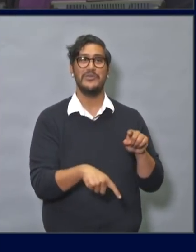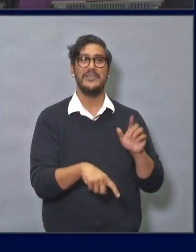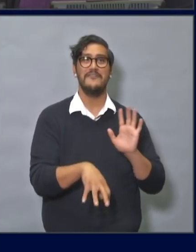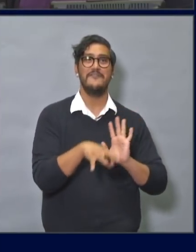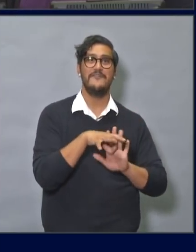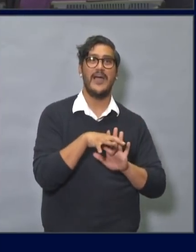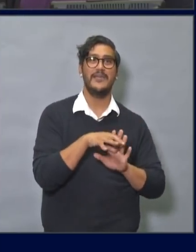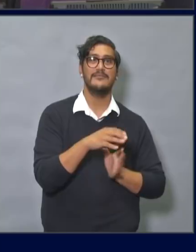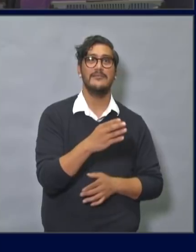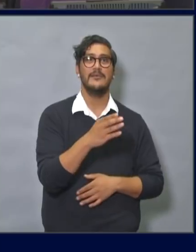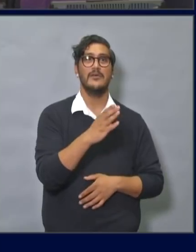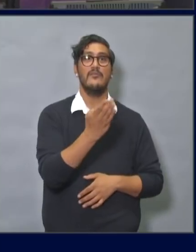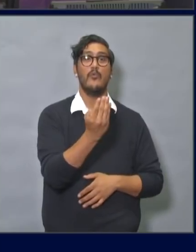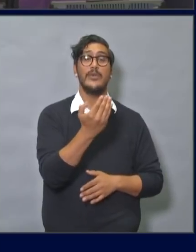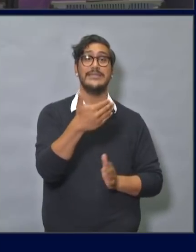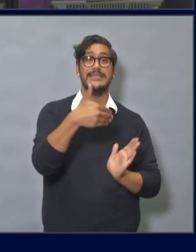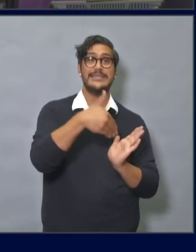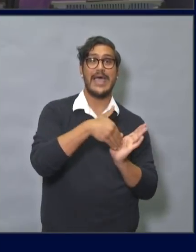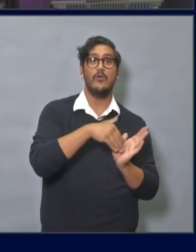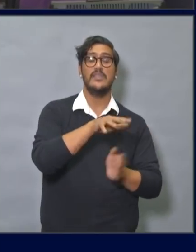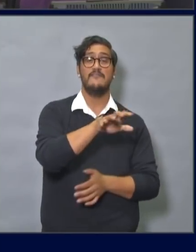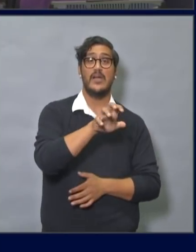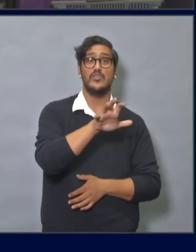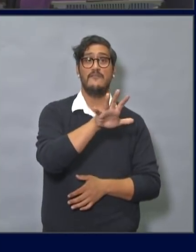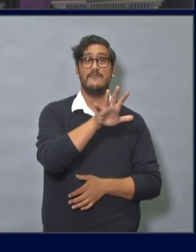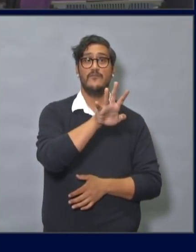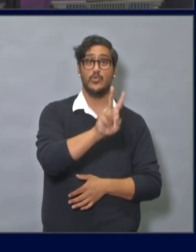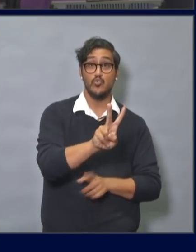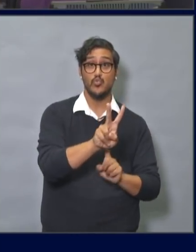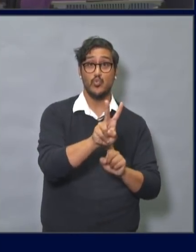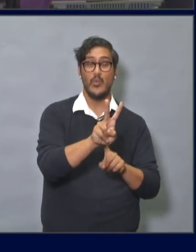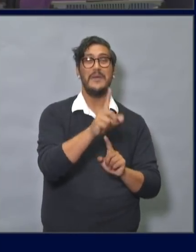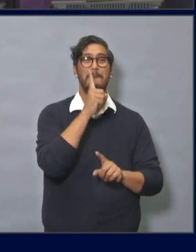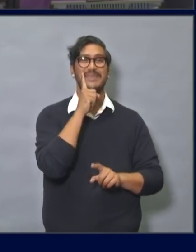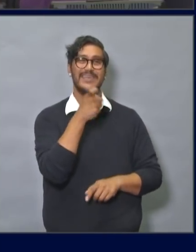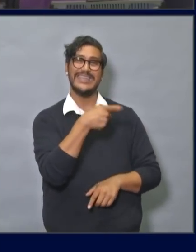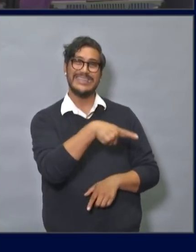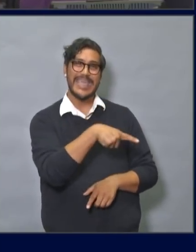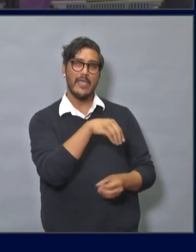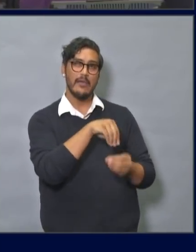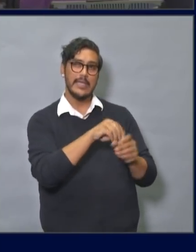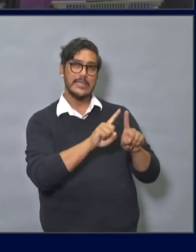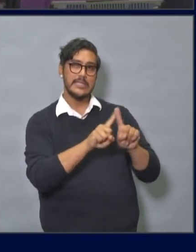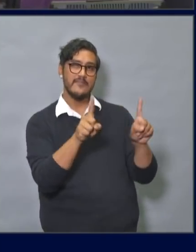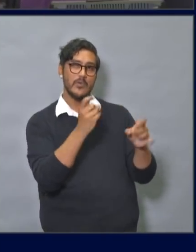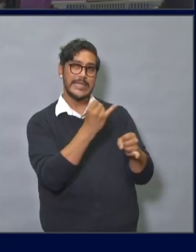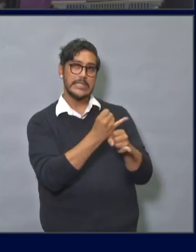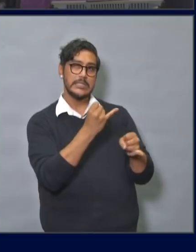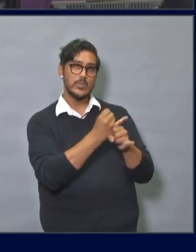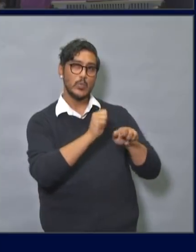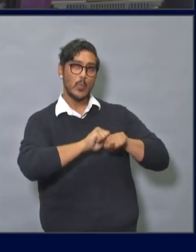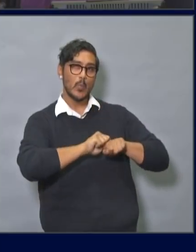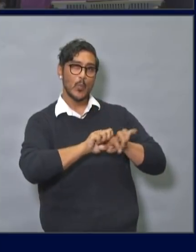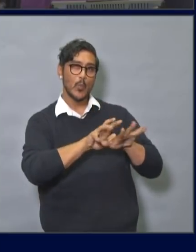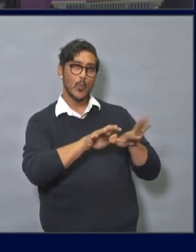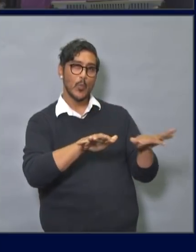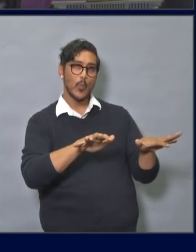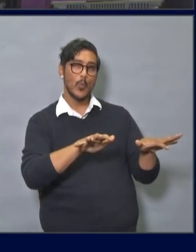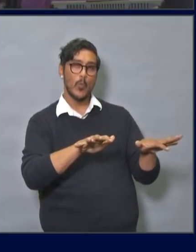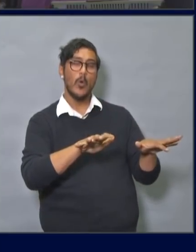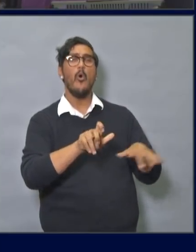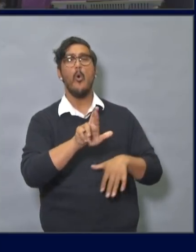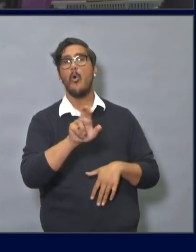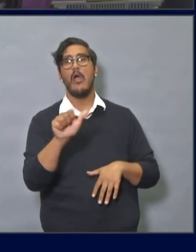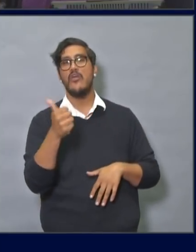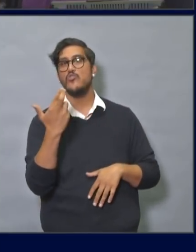14,542 personas porque son parte de una investigación de brote en una institución o por otros motivos